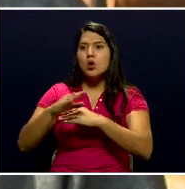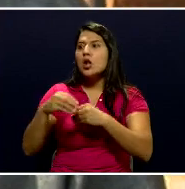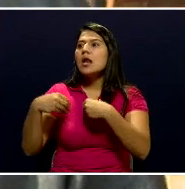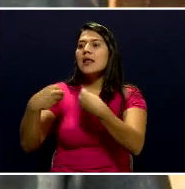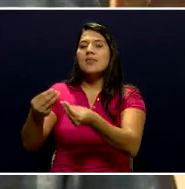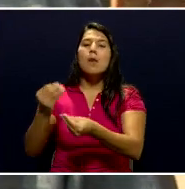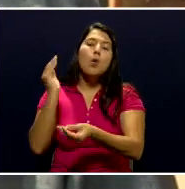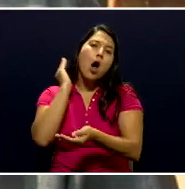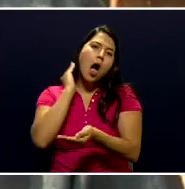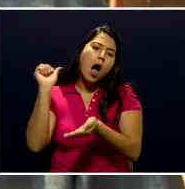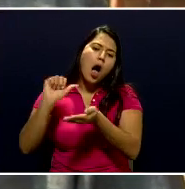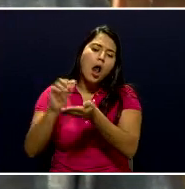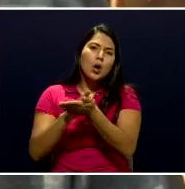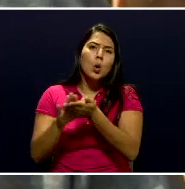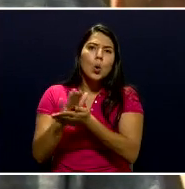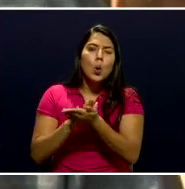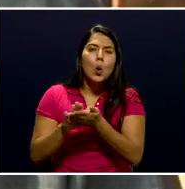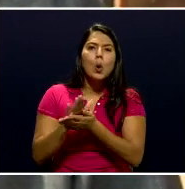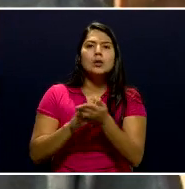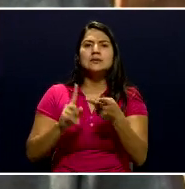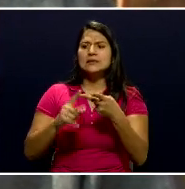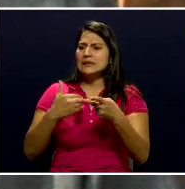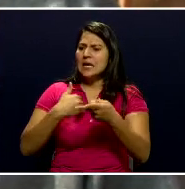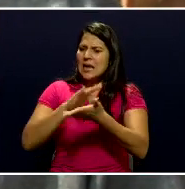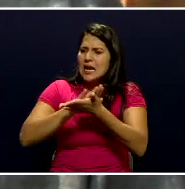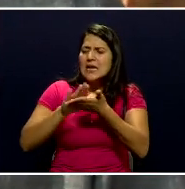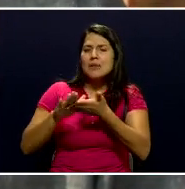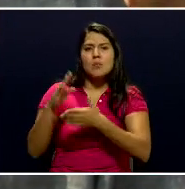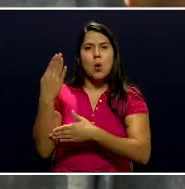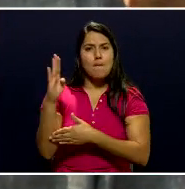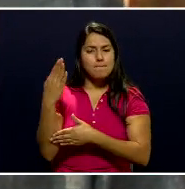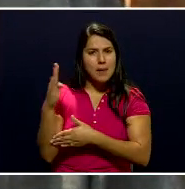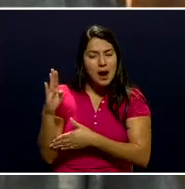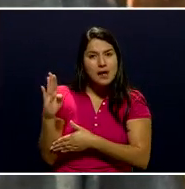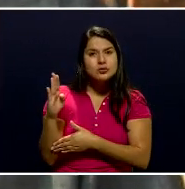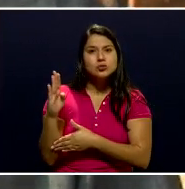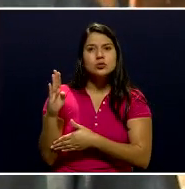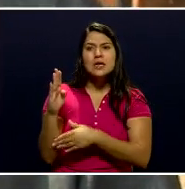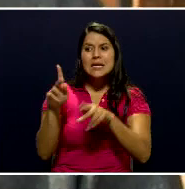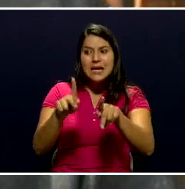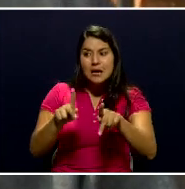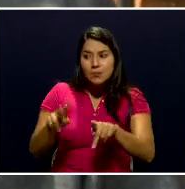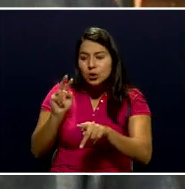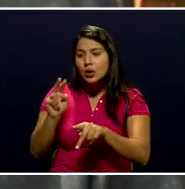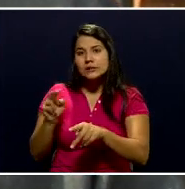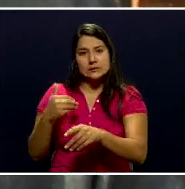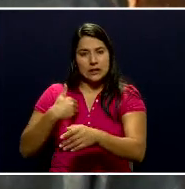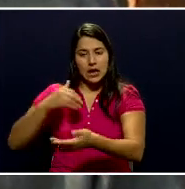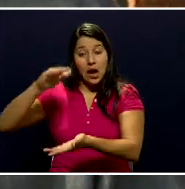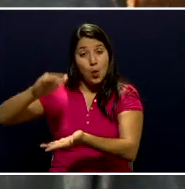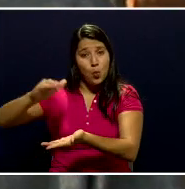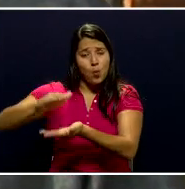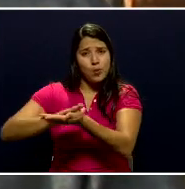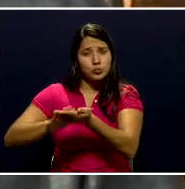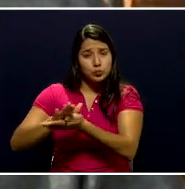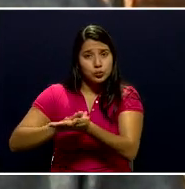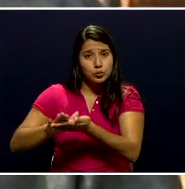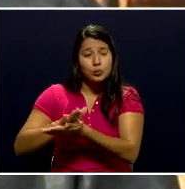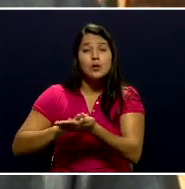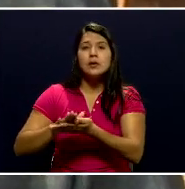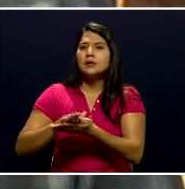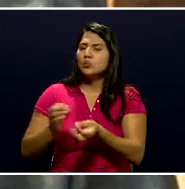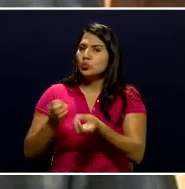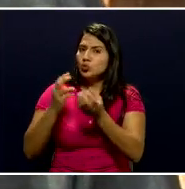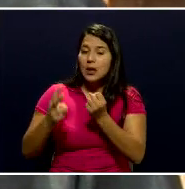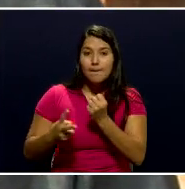con gel, tener bien limpias los servicios sanitarios en donde la gente llegue y encuentren el jabón y puedan lavarse bien las manos